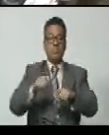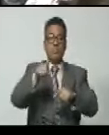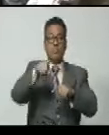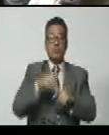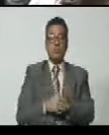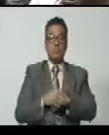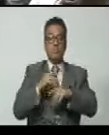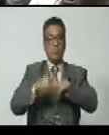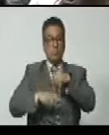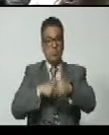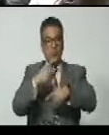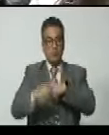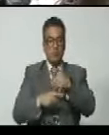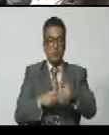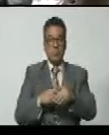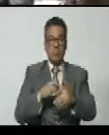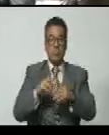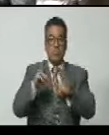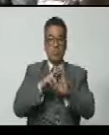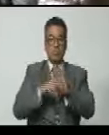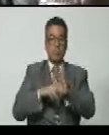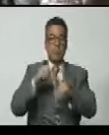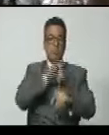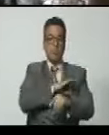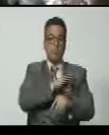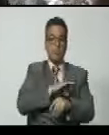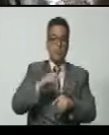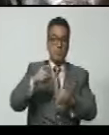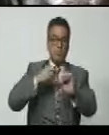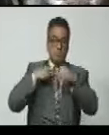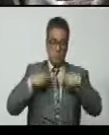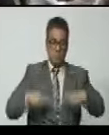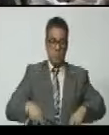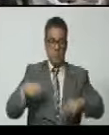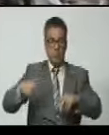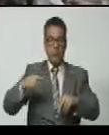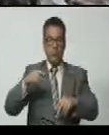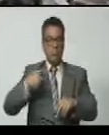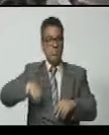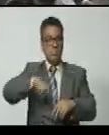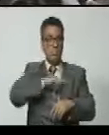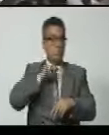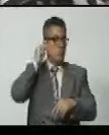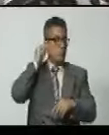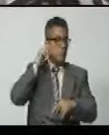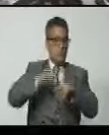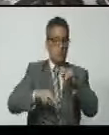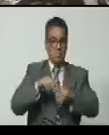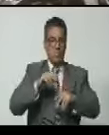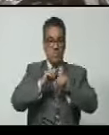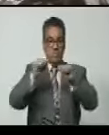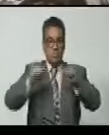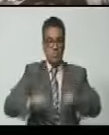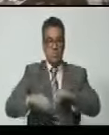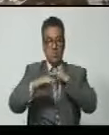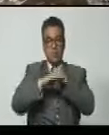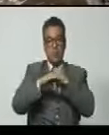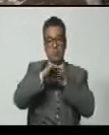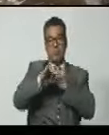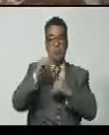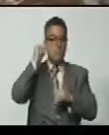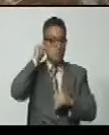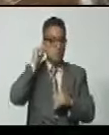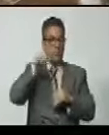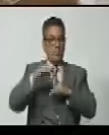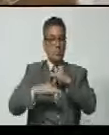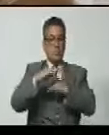manera progresiva la deuda social en materia de derechos humanos de nuestras mujeres. Crear y desarrollar el sistema para la igualdad de las